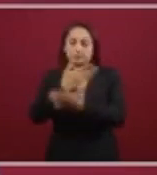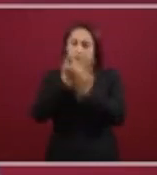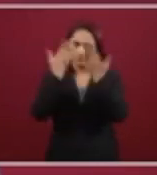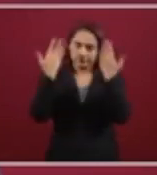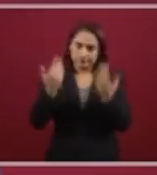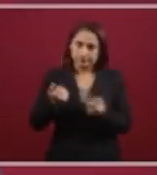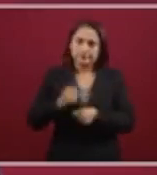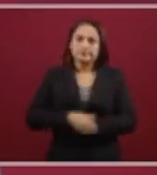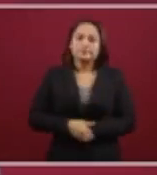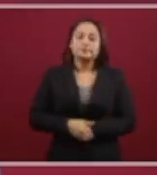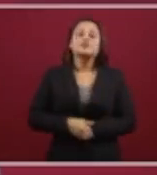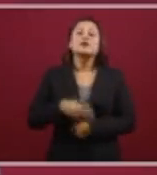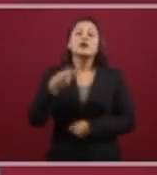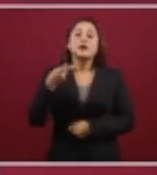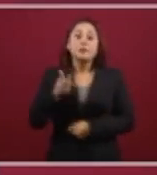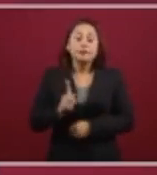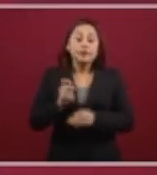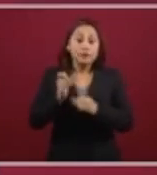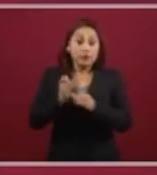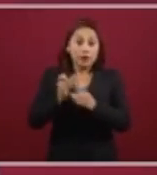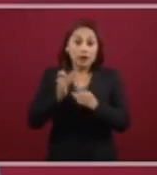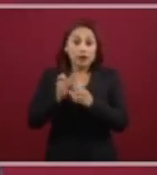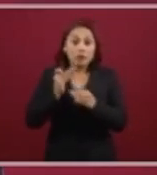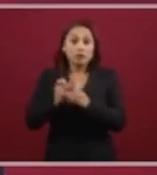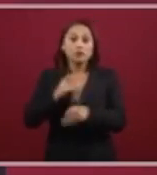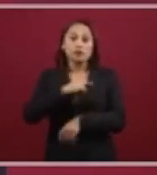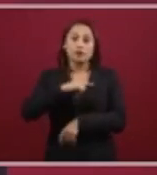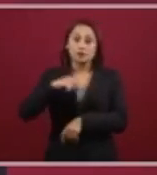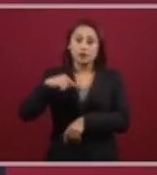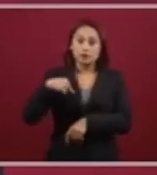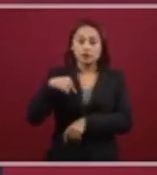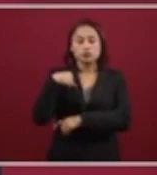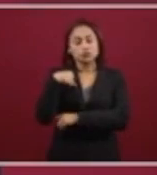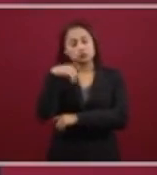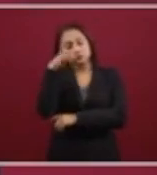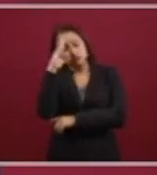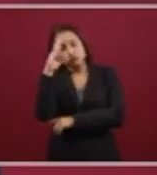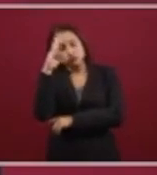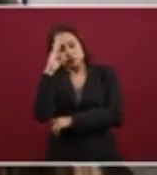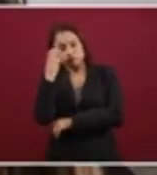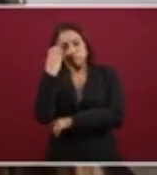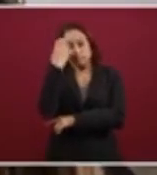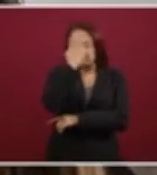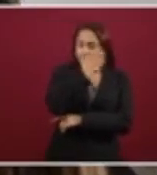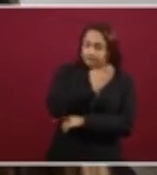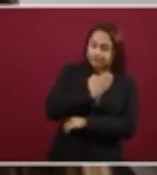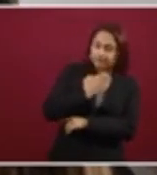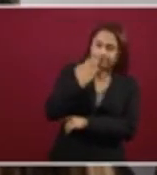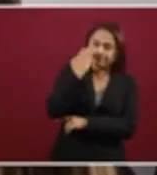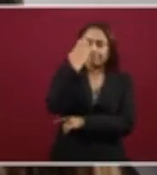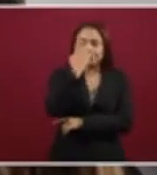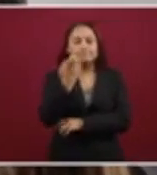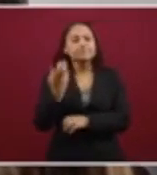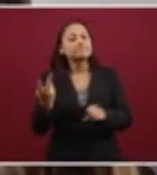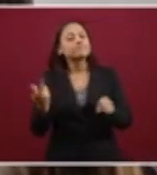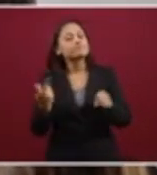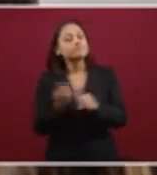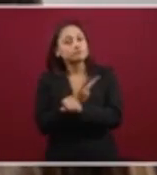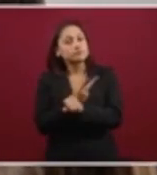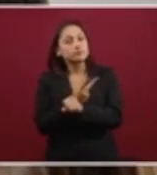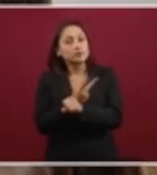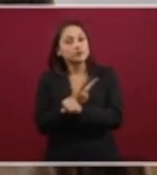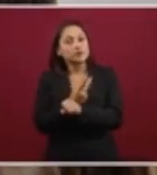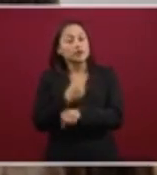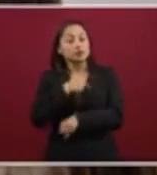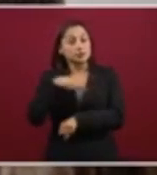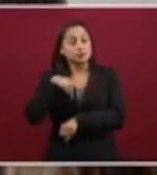de esta experiencia y sobre todo del análisis que hemos hecho, un análisis técnico respecto a qué tanto este programa